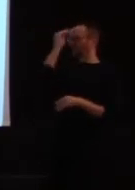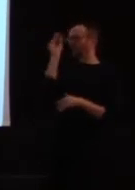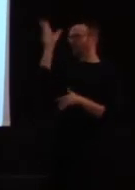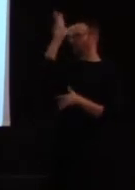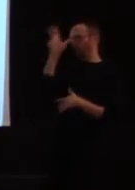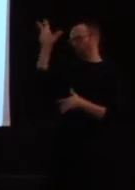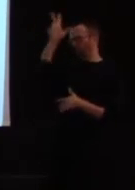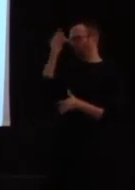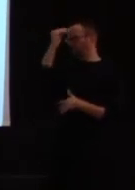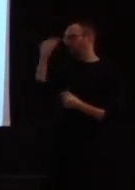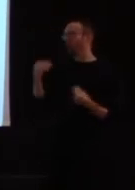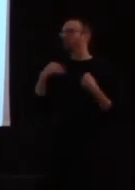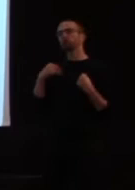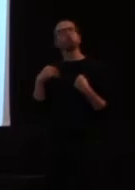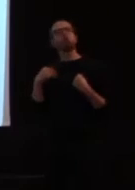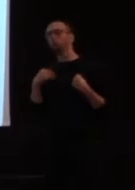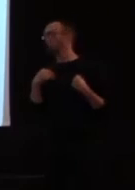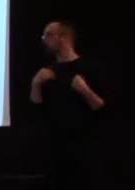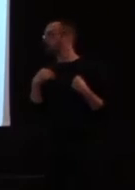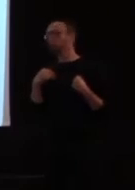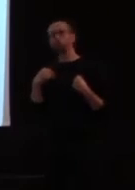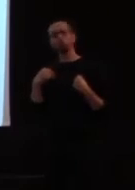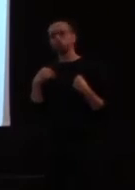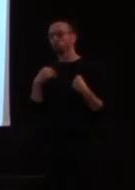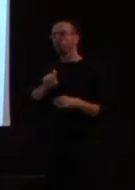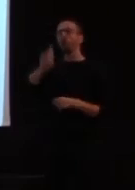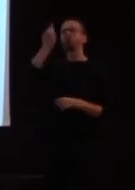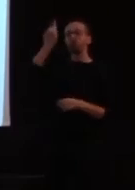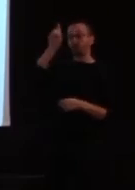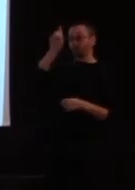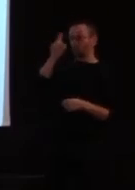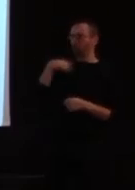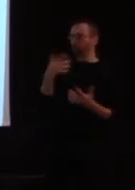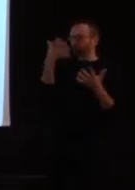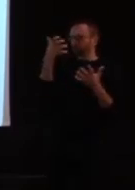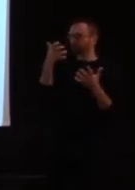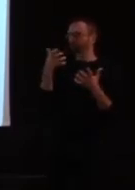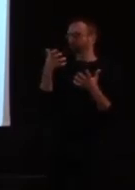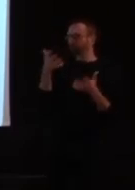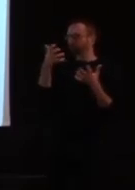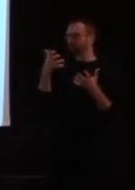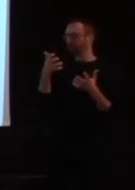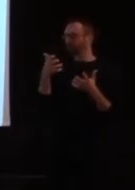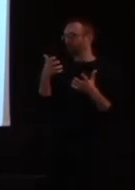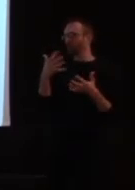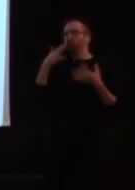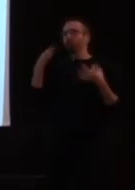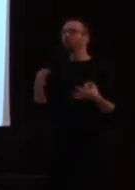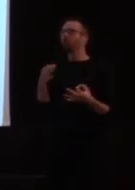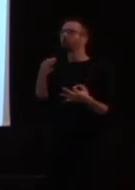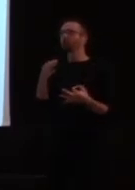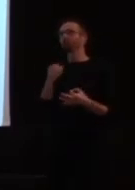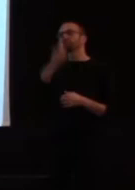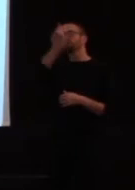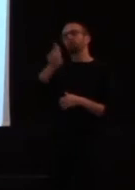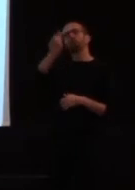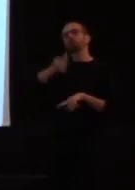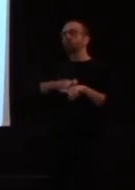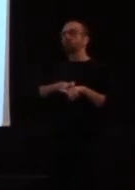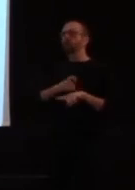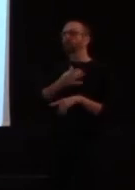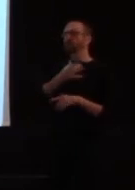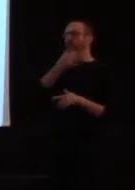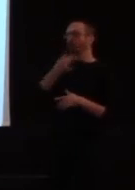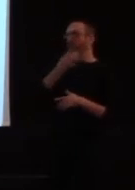salió. No, porque ganaron a algunos profesores aparentemente reservados, pero que